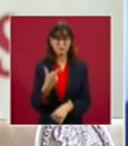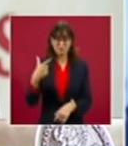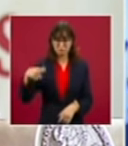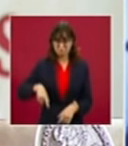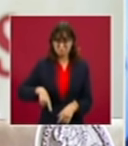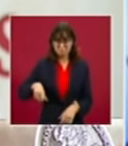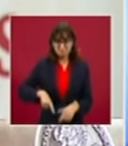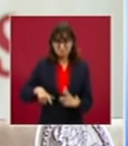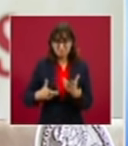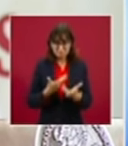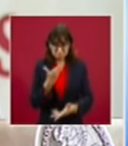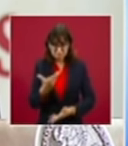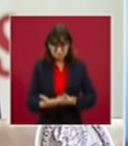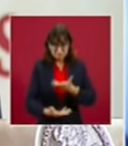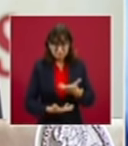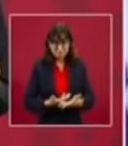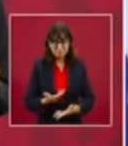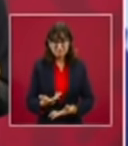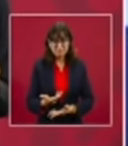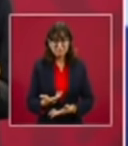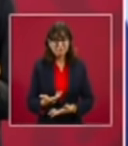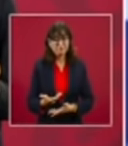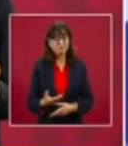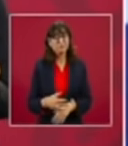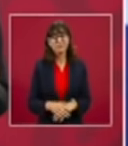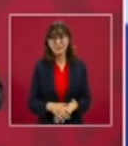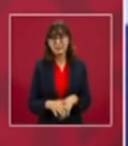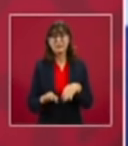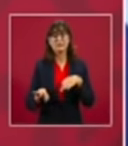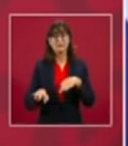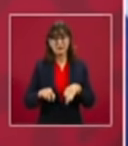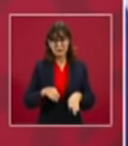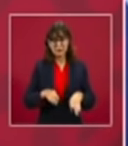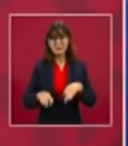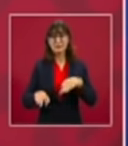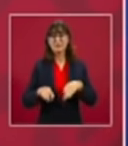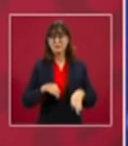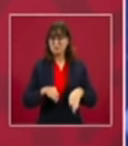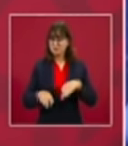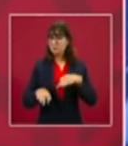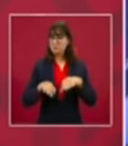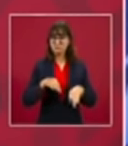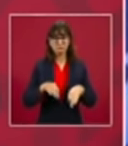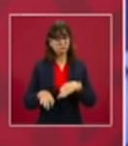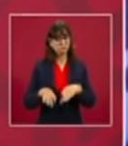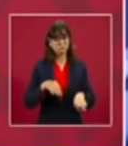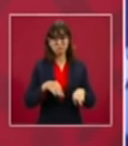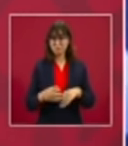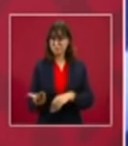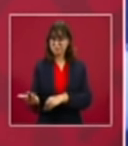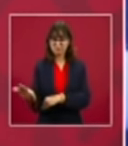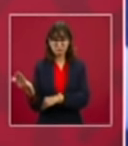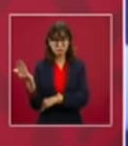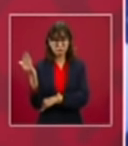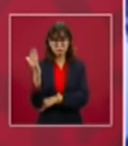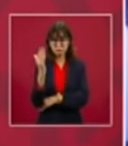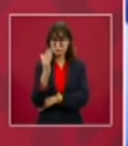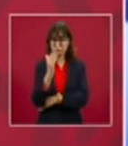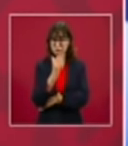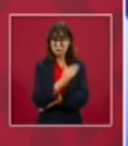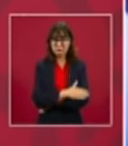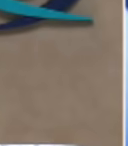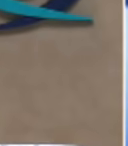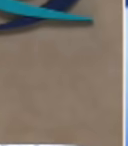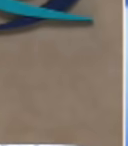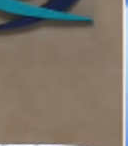yo reconozco todo el apoyo que él me dio su generosidad hacia mí y es lo que te puedo comentar pero el apoyo que tú